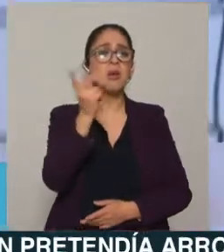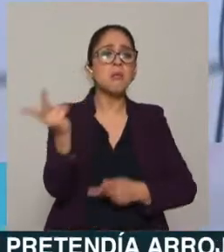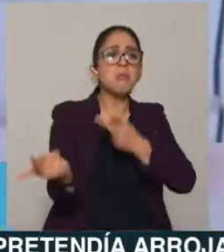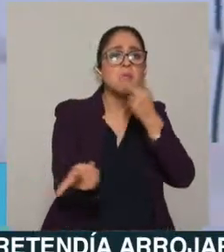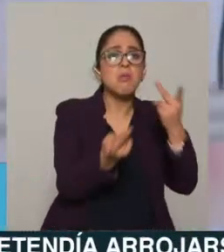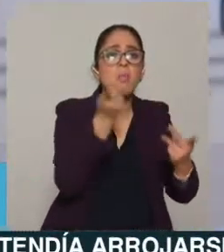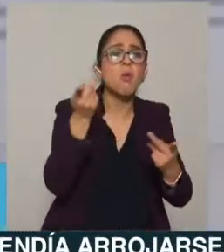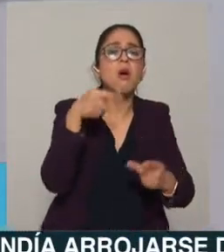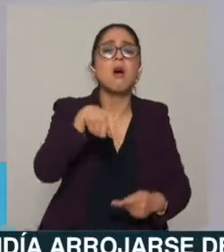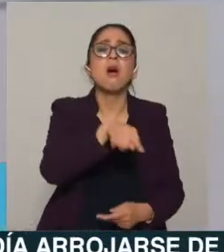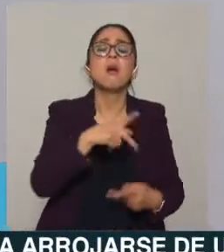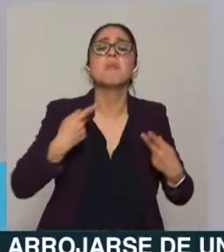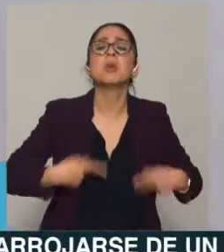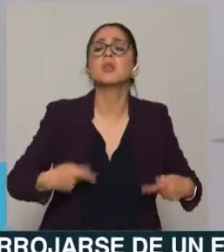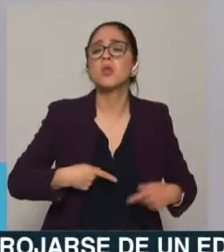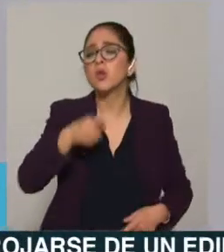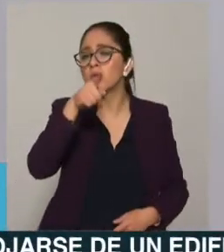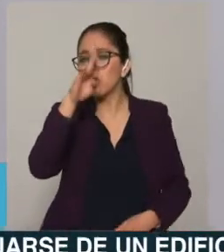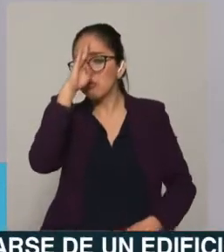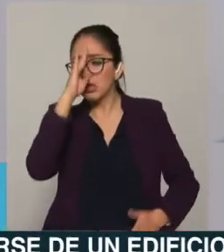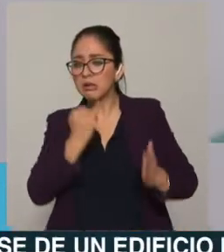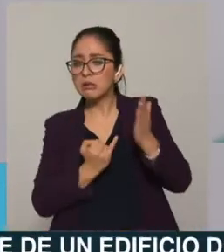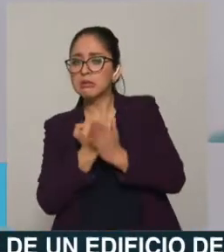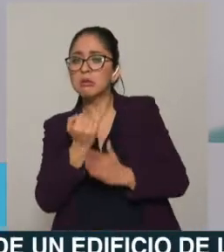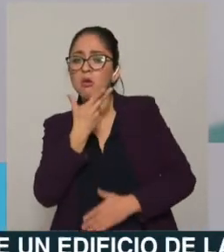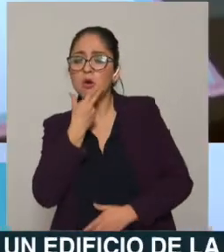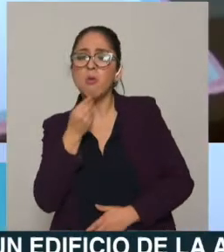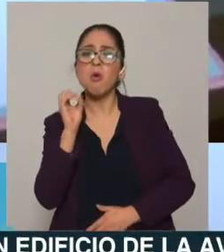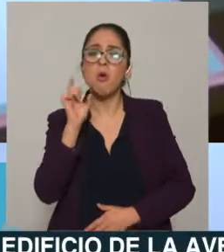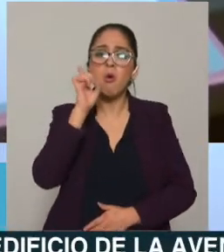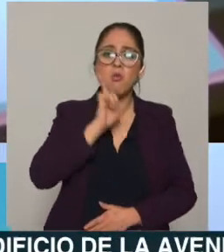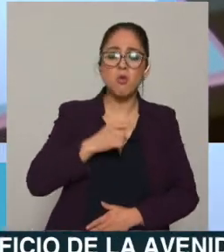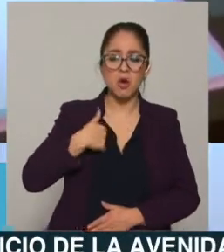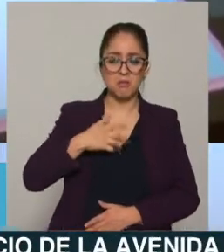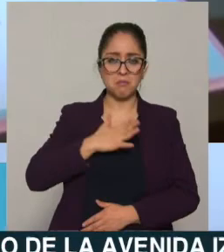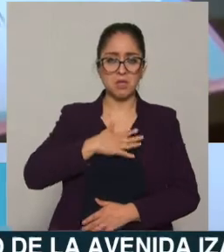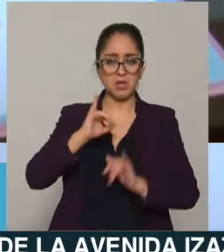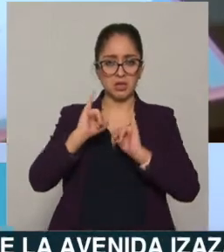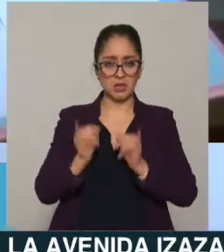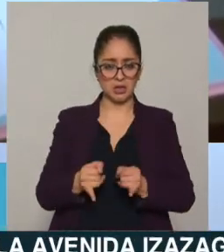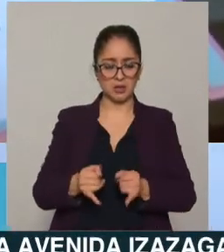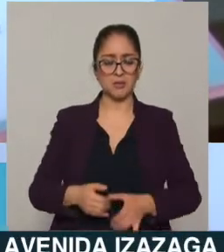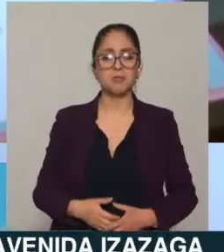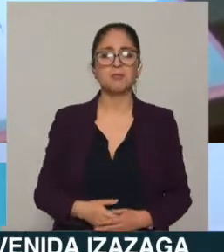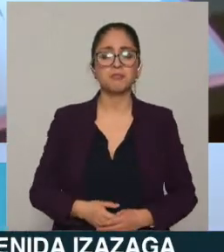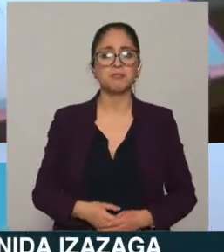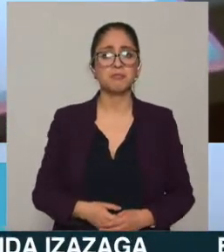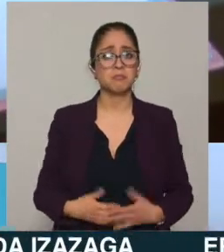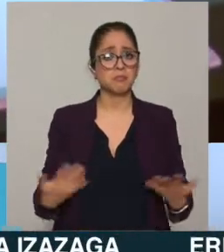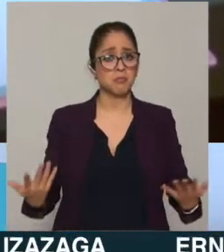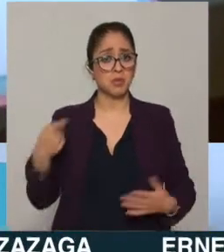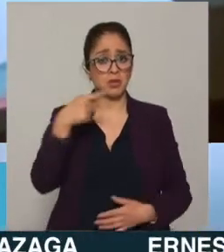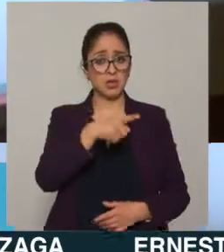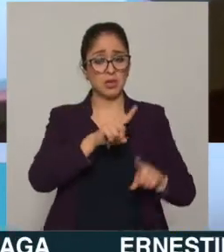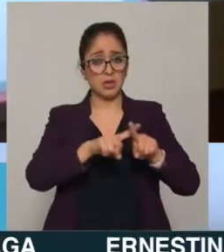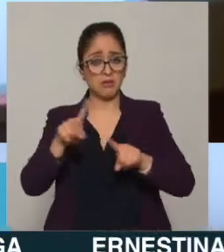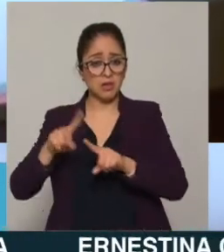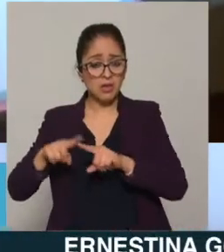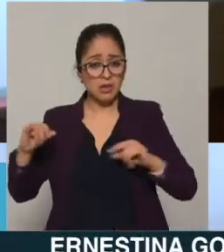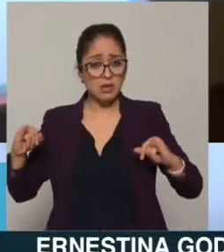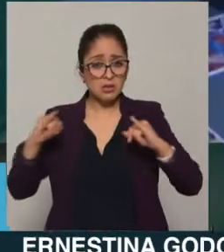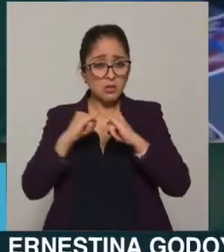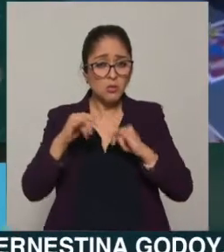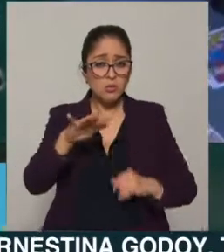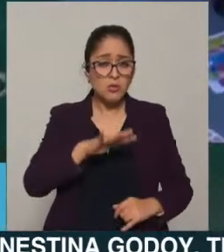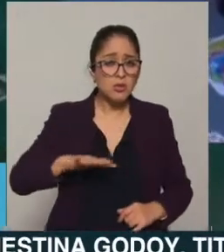ninguna persona sobre su orientación sexual o sobre su identidad de género. Y bueno, pues las infancias son un tema tabú porque pareciera que